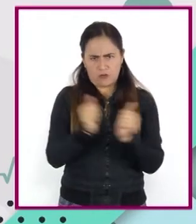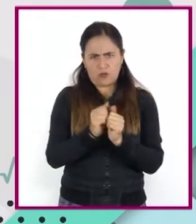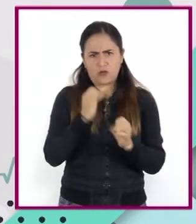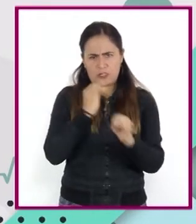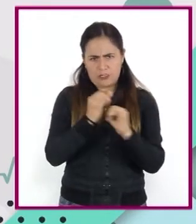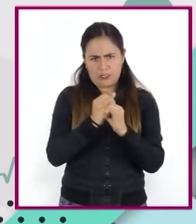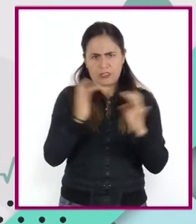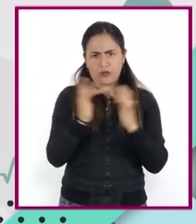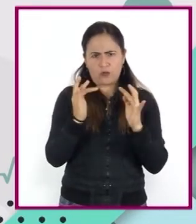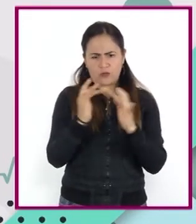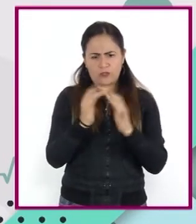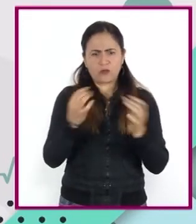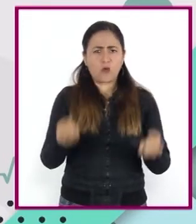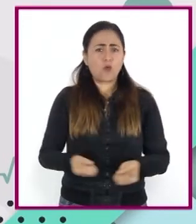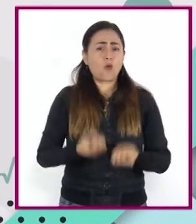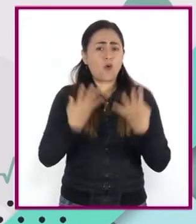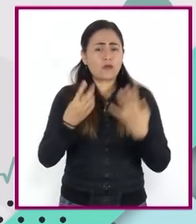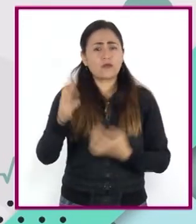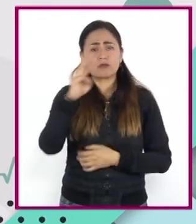frecuencia absoluta fue de